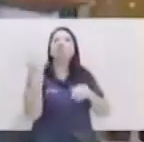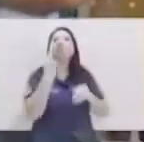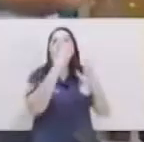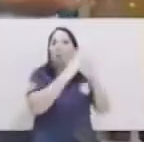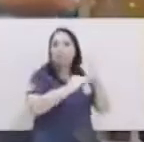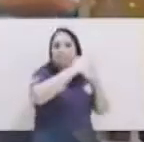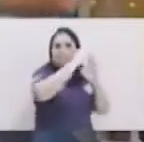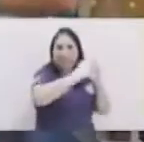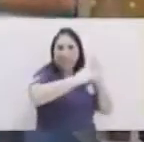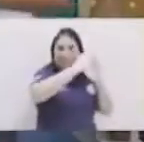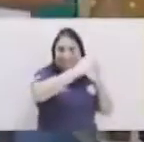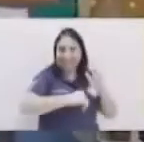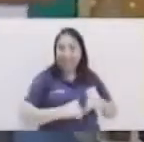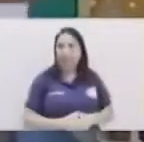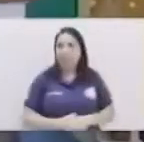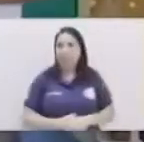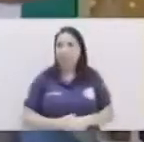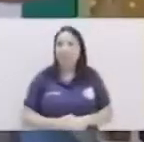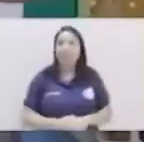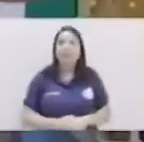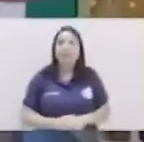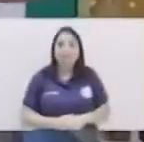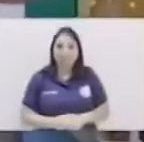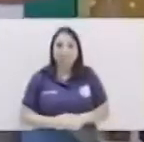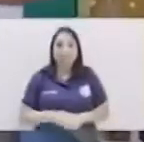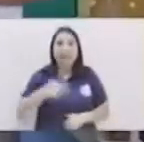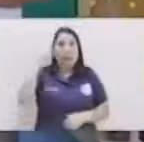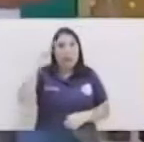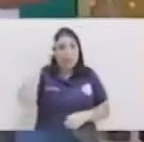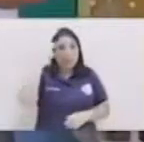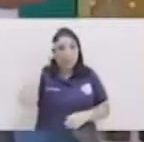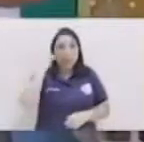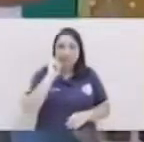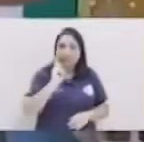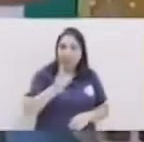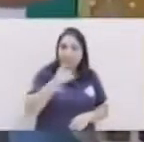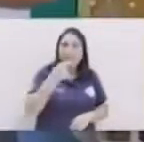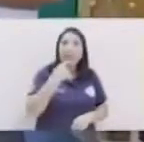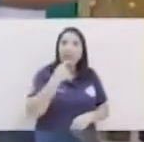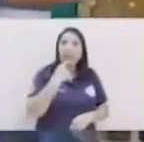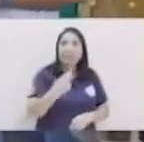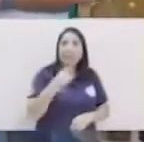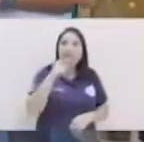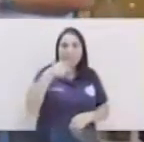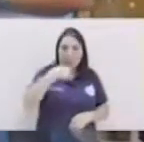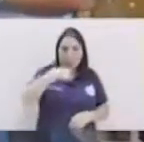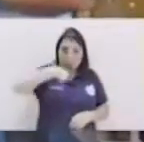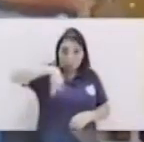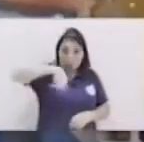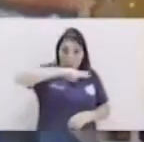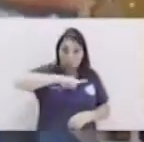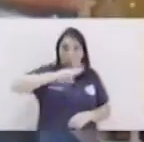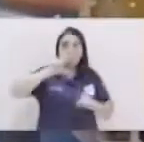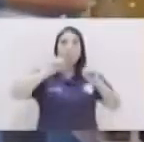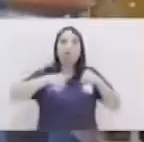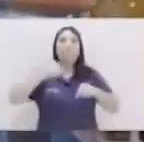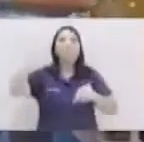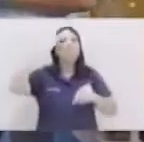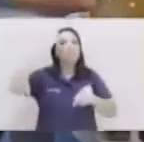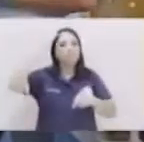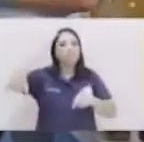vamos a aprender a pintar. Hay que recordar que nosotros tenemos la capacidad de desarrollar nuestras